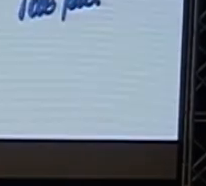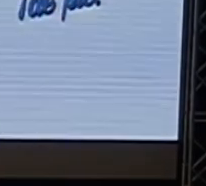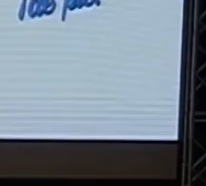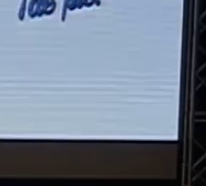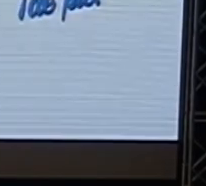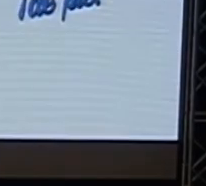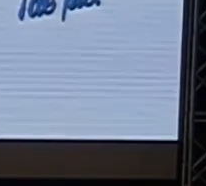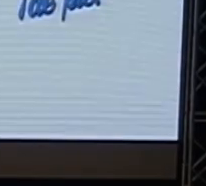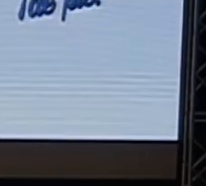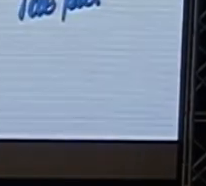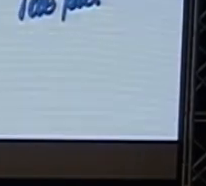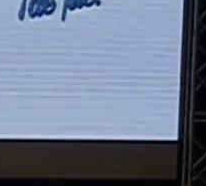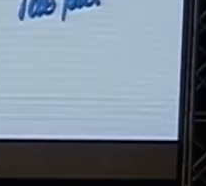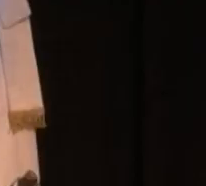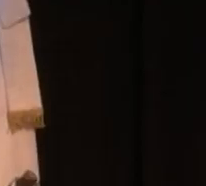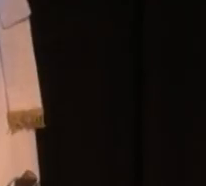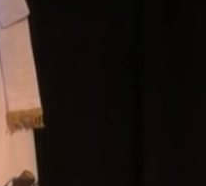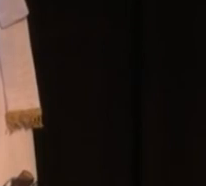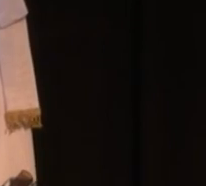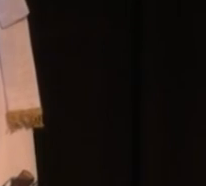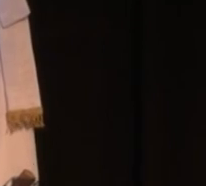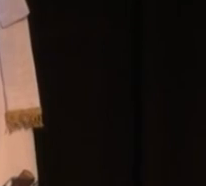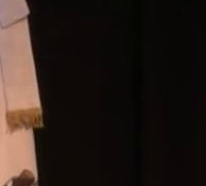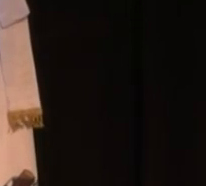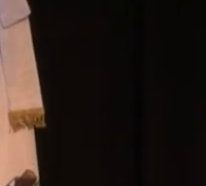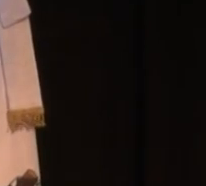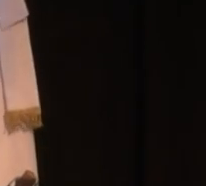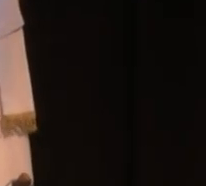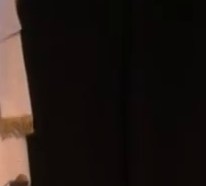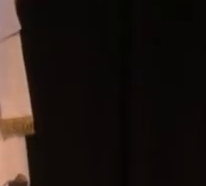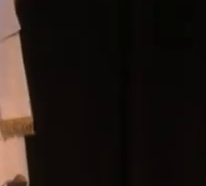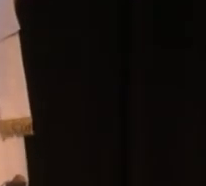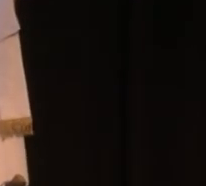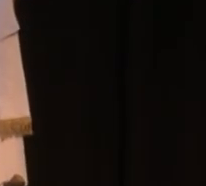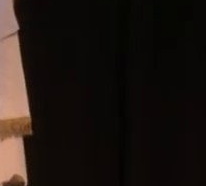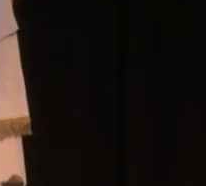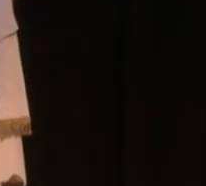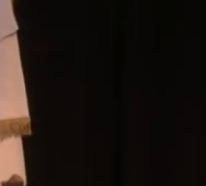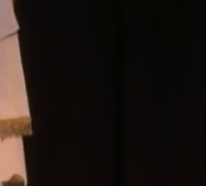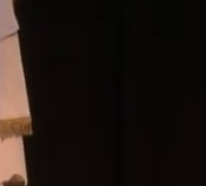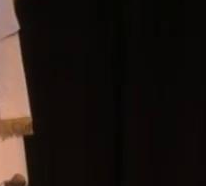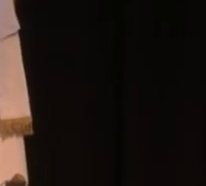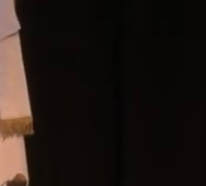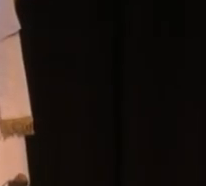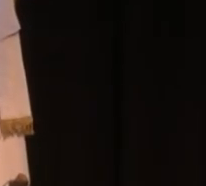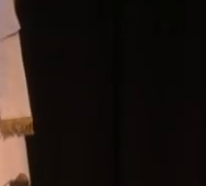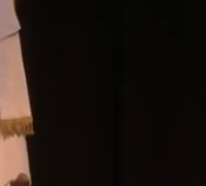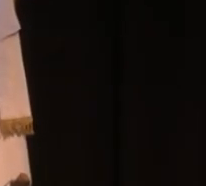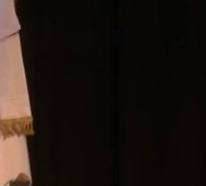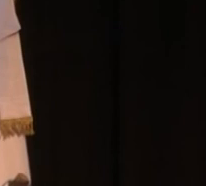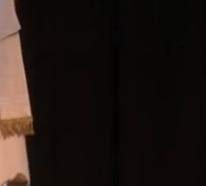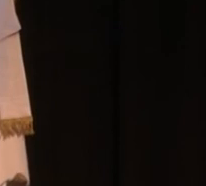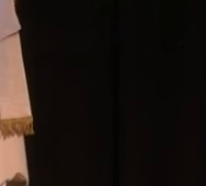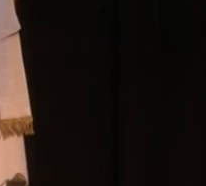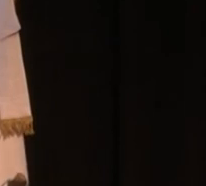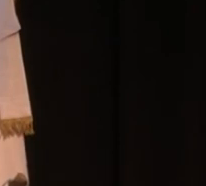20 y 51 horas, no habiendo más asuntos que tratar, y agradeciendo a todos por su presencia, damos